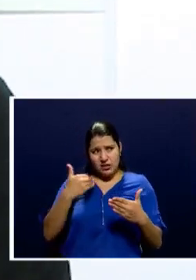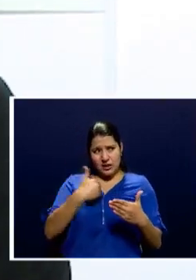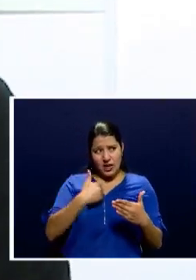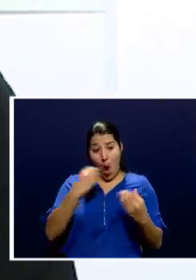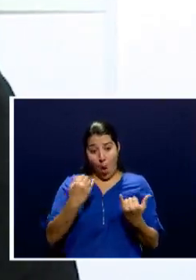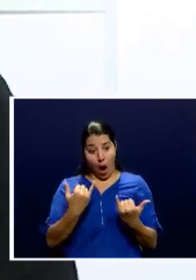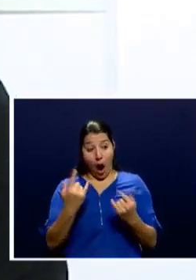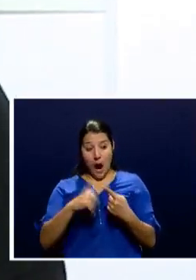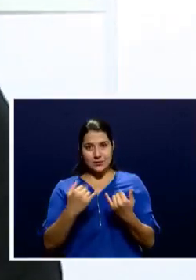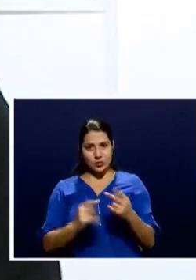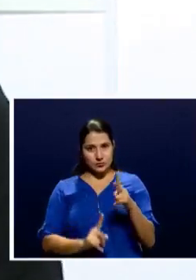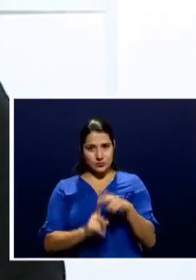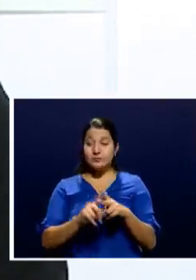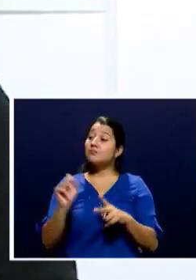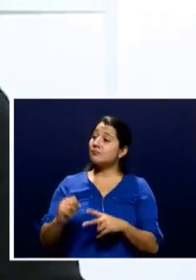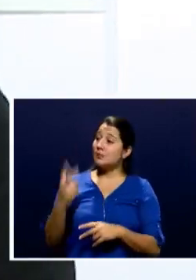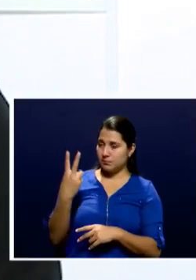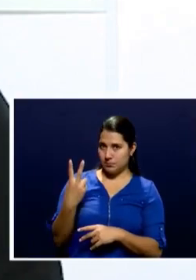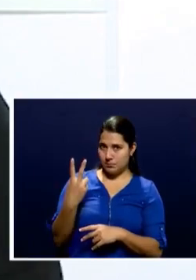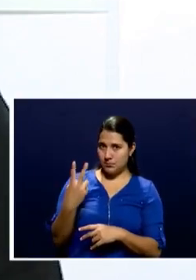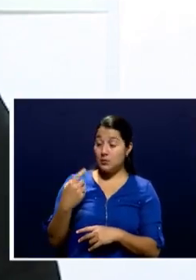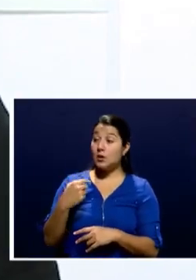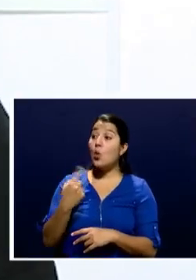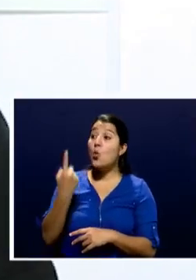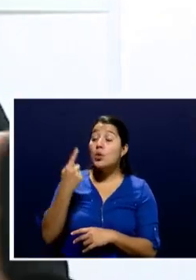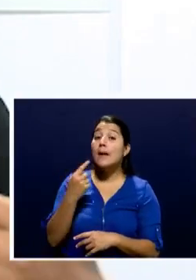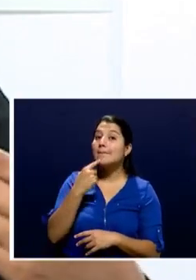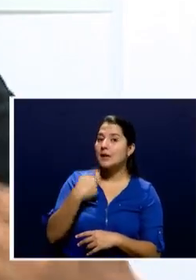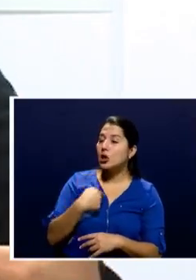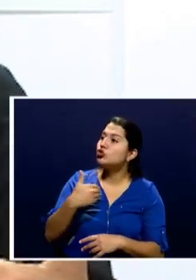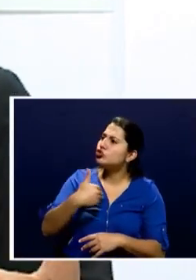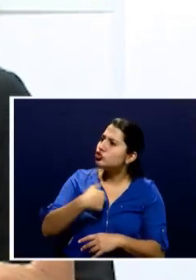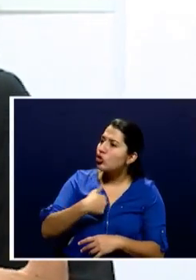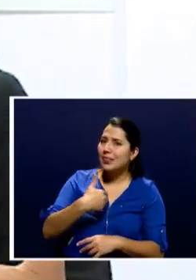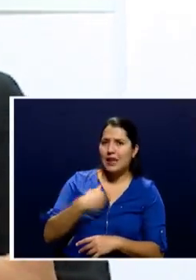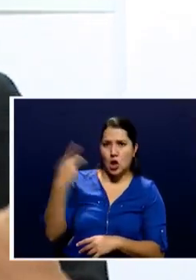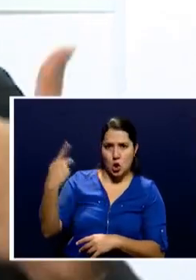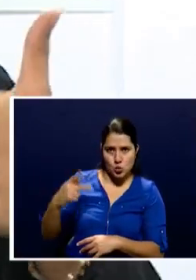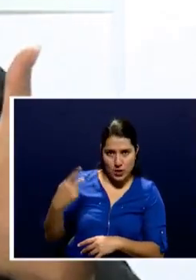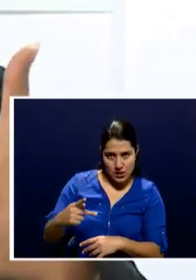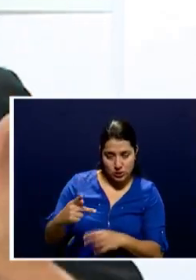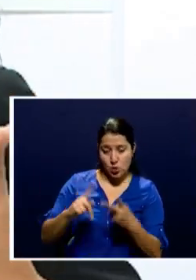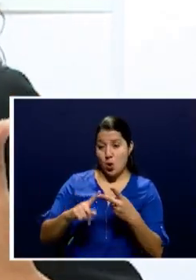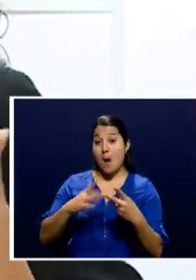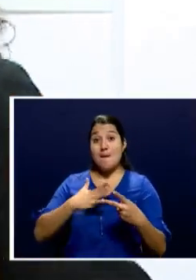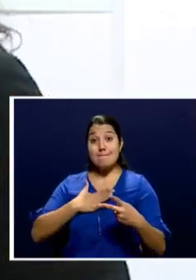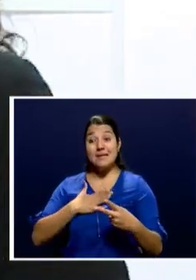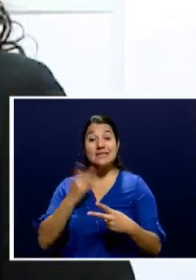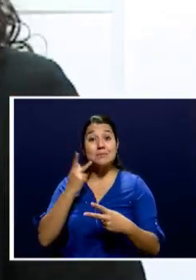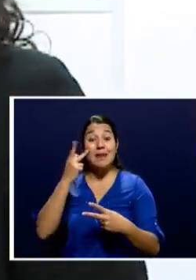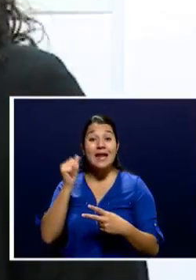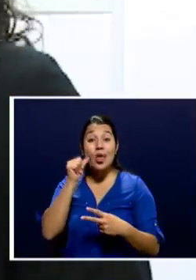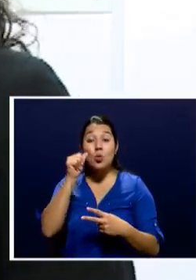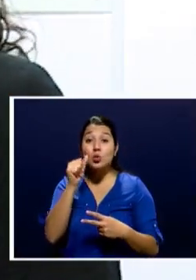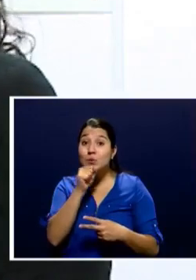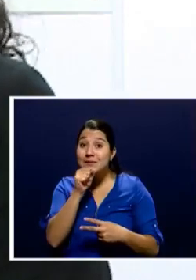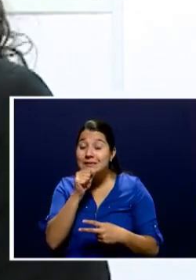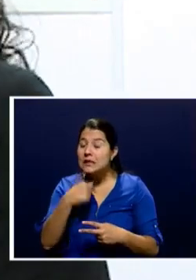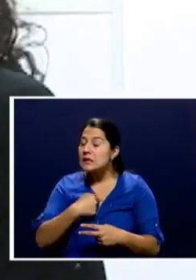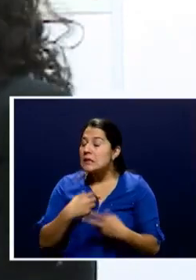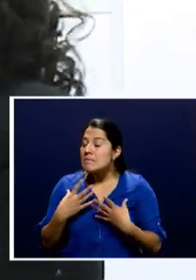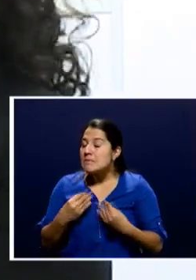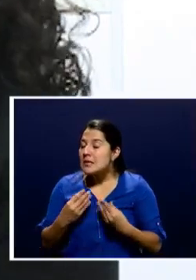que me dijo, tengo miedo. O sea, yo soy una paciente de alto riesgo y tengo mis papás que son personas adultas mayores y me da miedo, tengo pavor